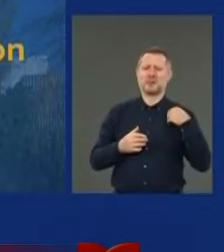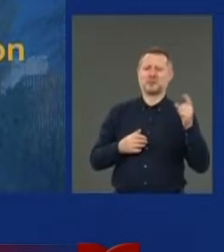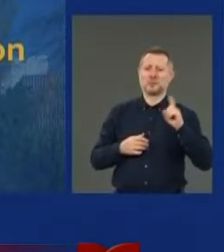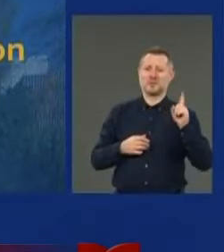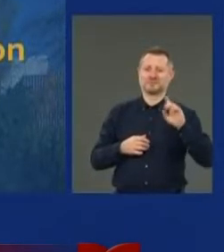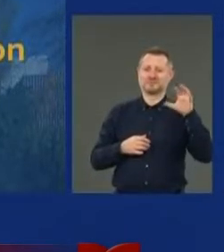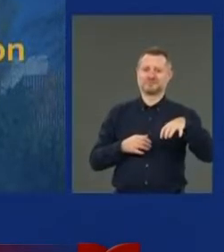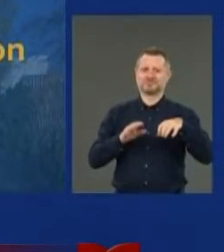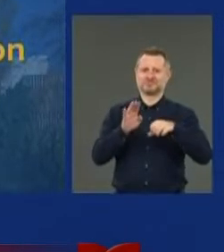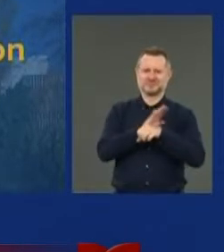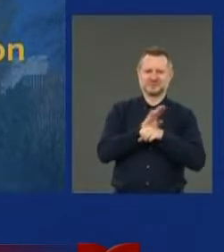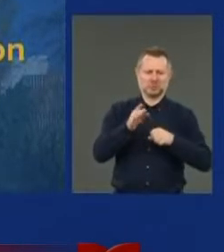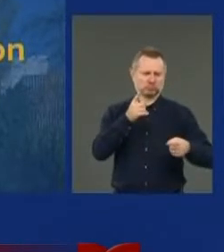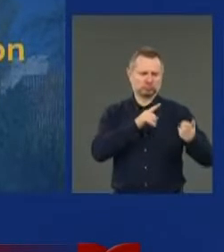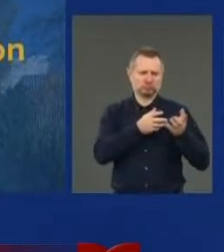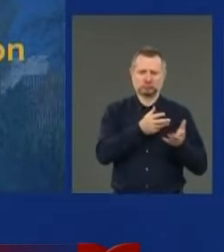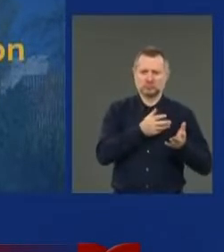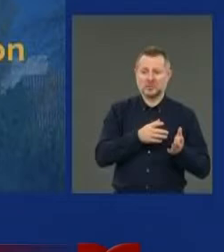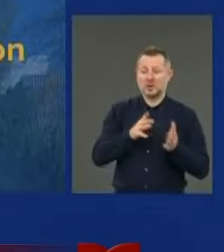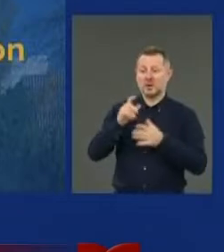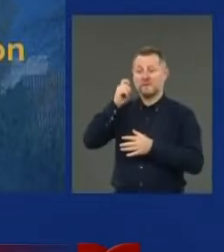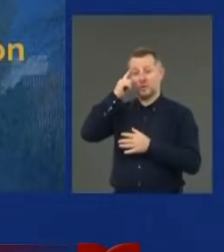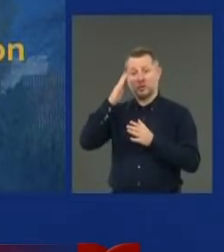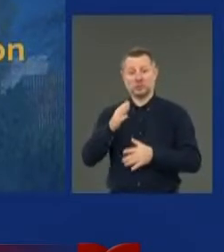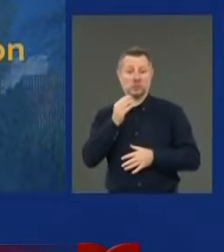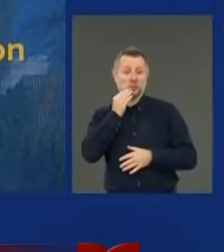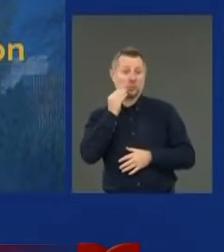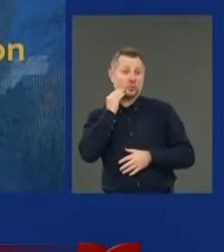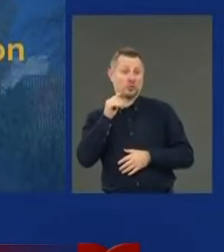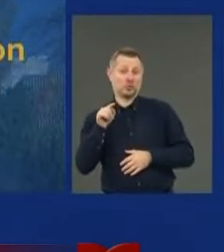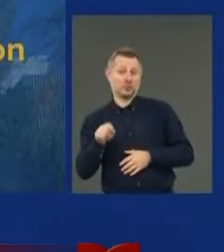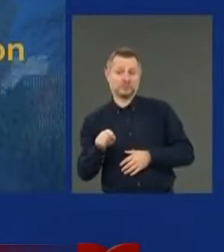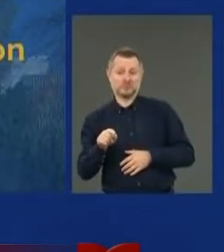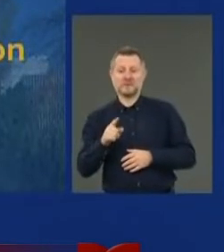Y dice que la capital era un lugar de negocio